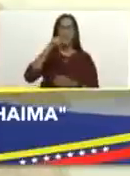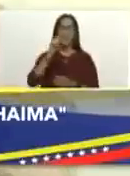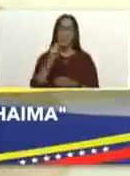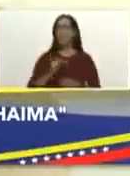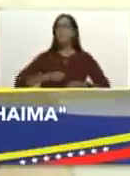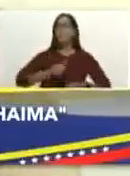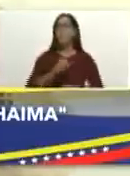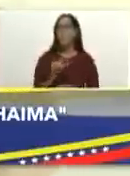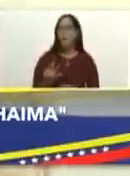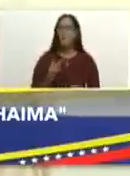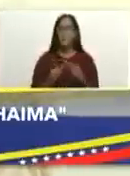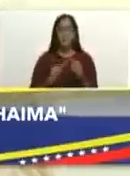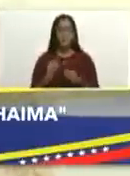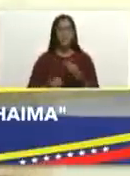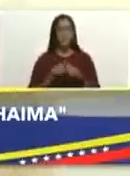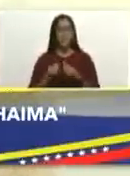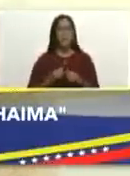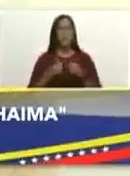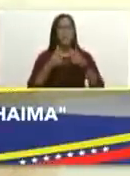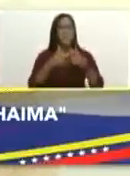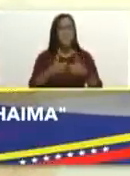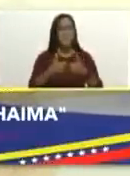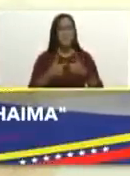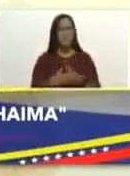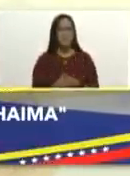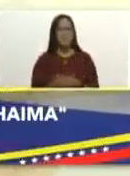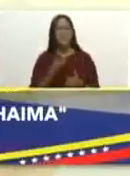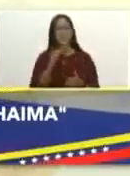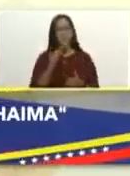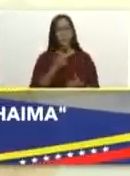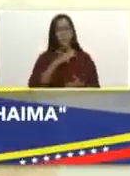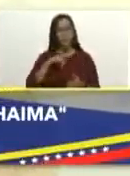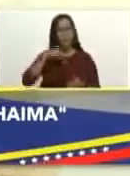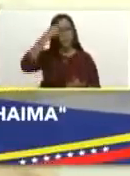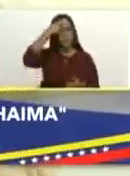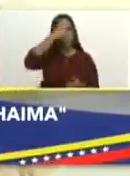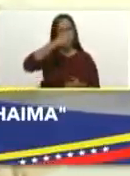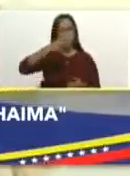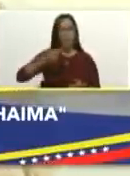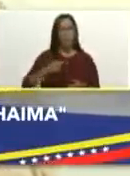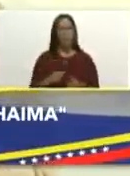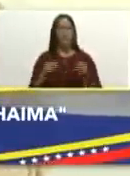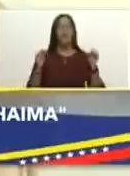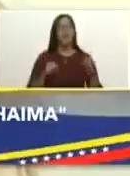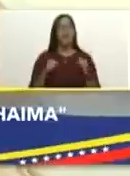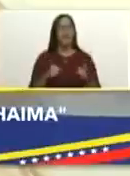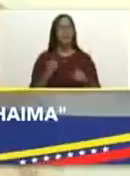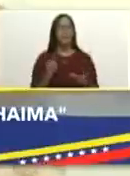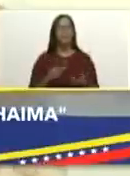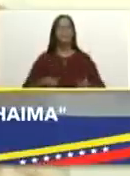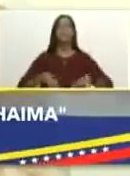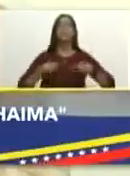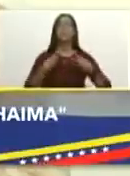cuántas cosas hemos creado para el bien y mejoría de nuestro pueblo. Esto es una